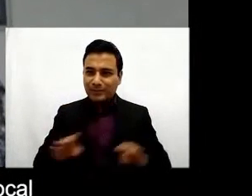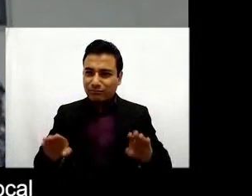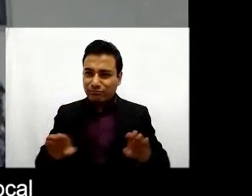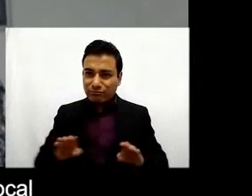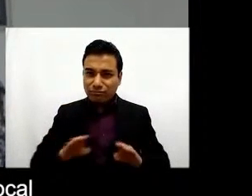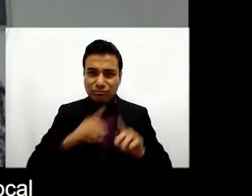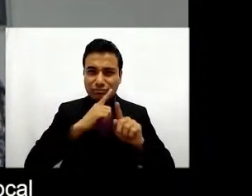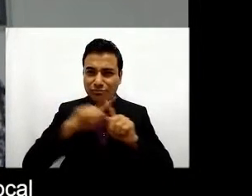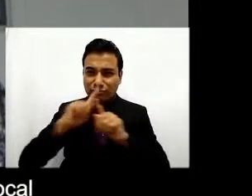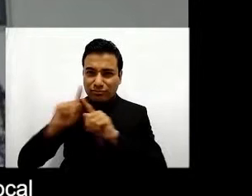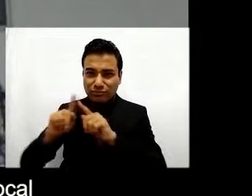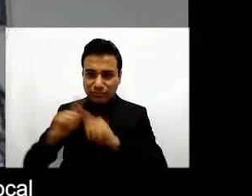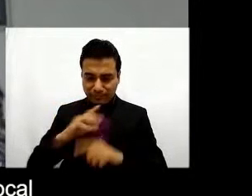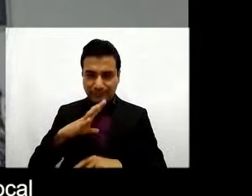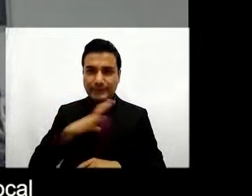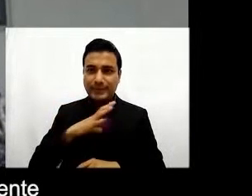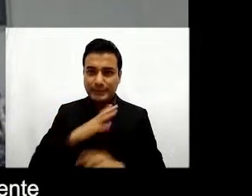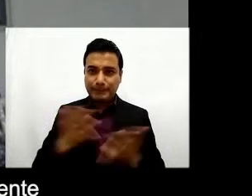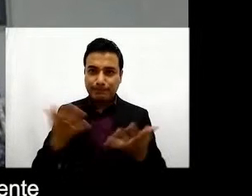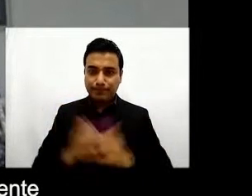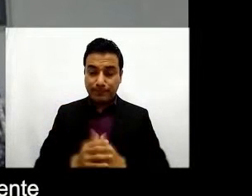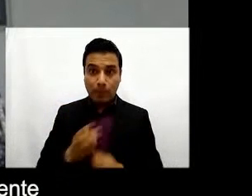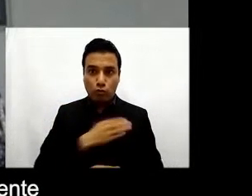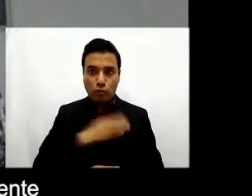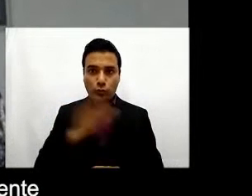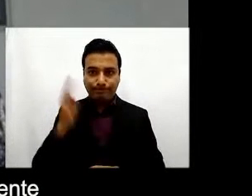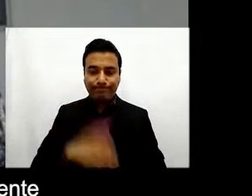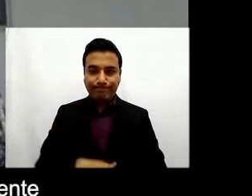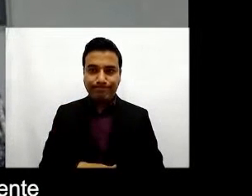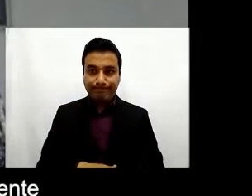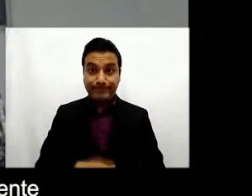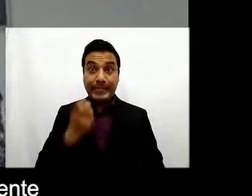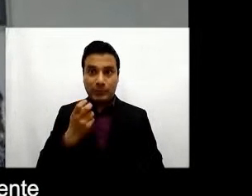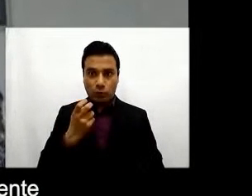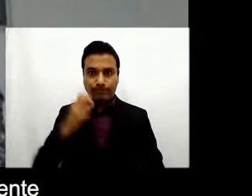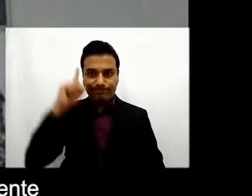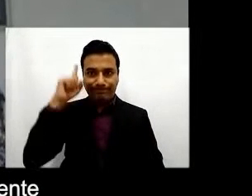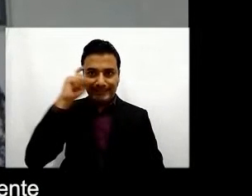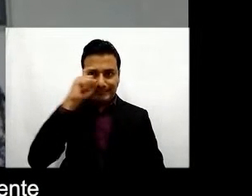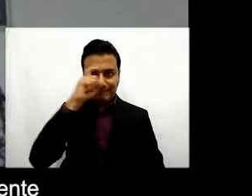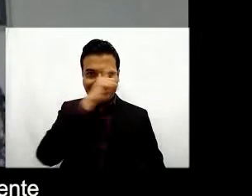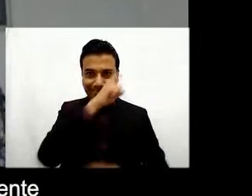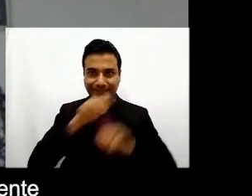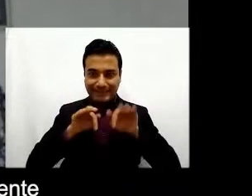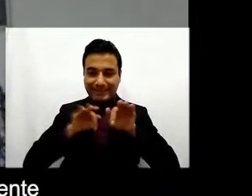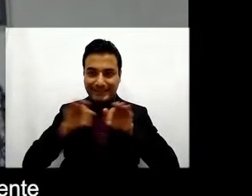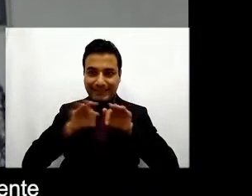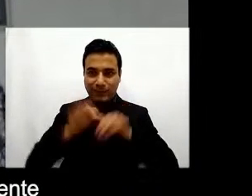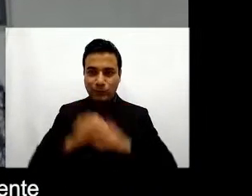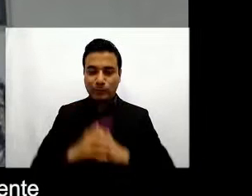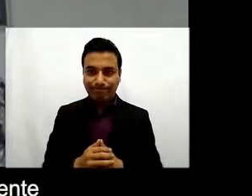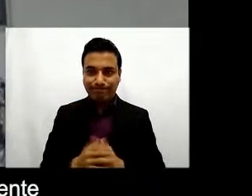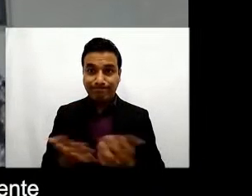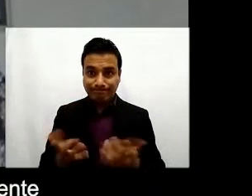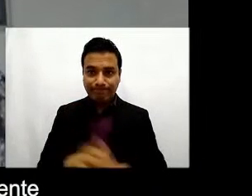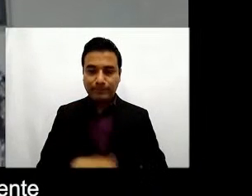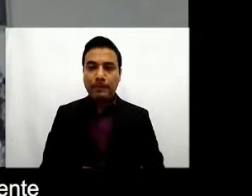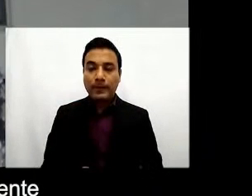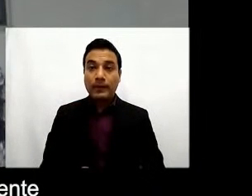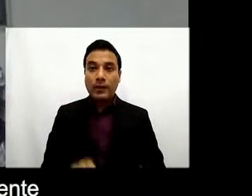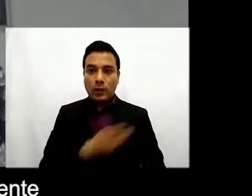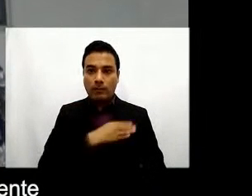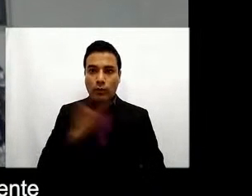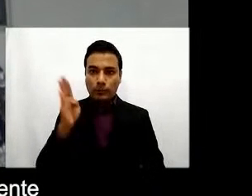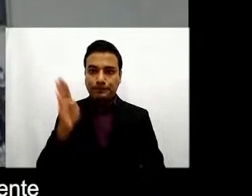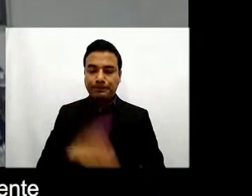y desde lo regional. Y bueno, eso también es un gran reto que tenemos al frente. Y bueno, y en